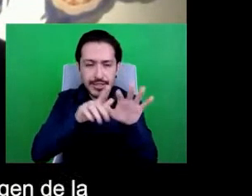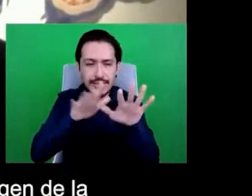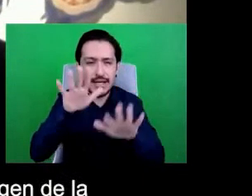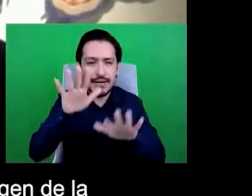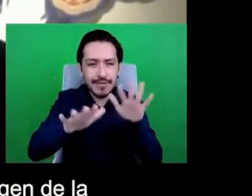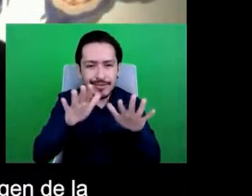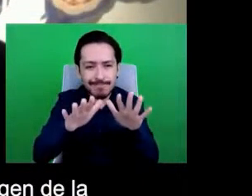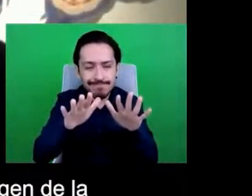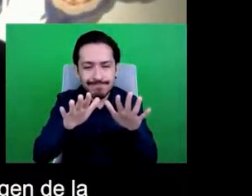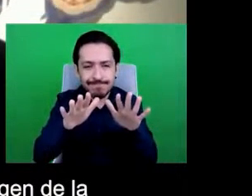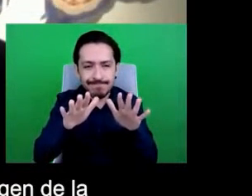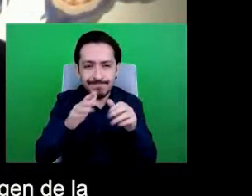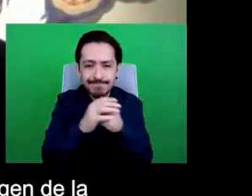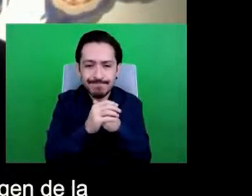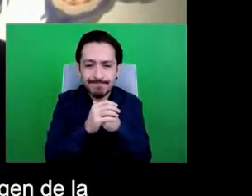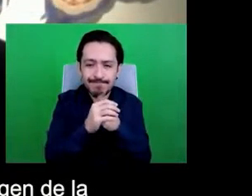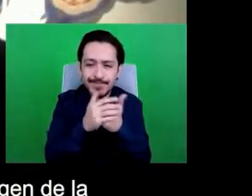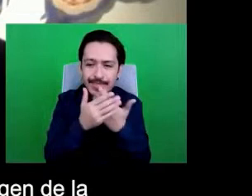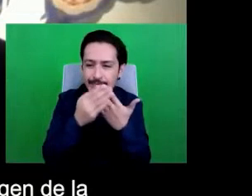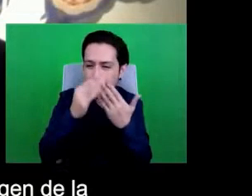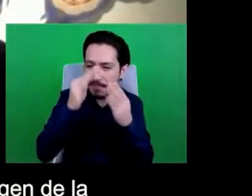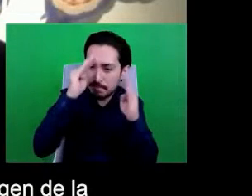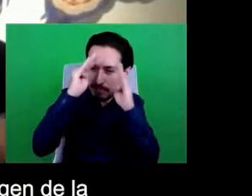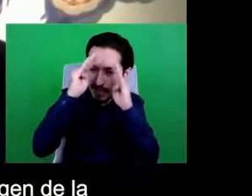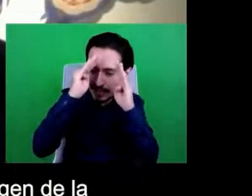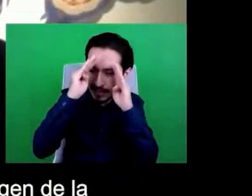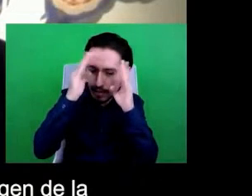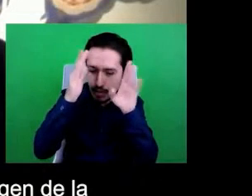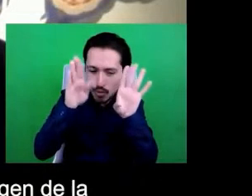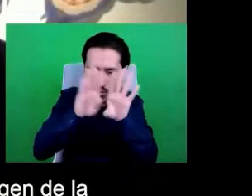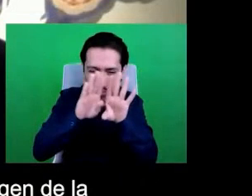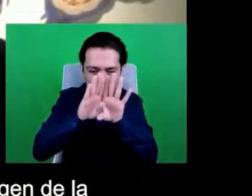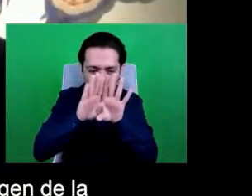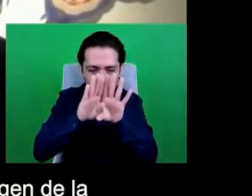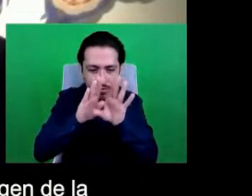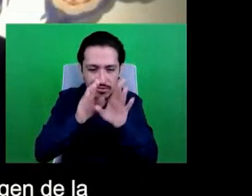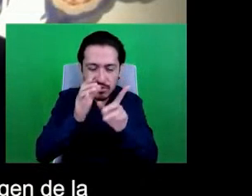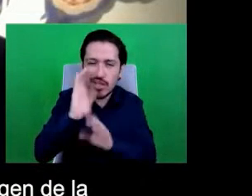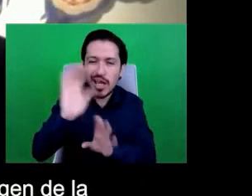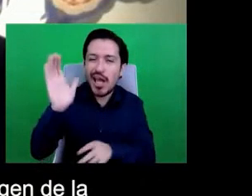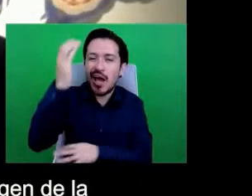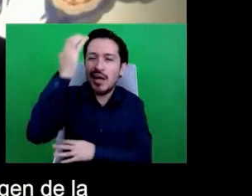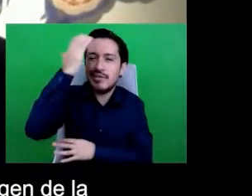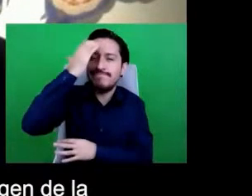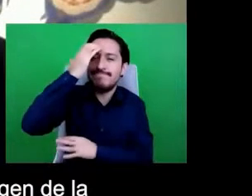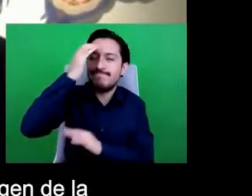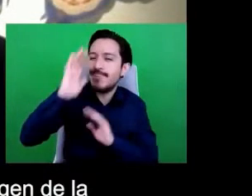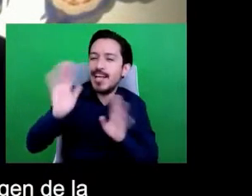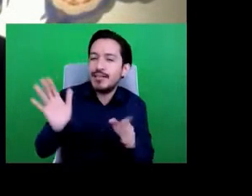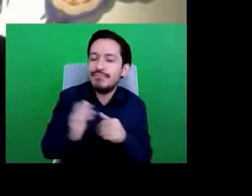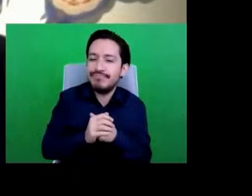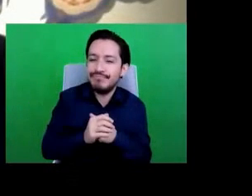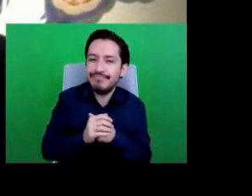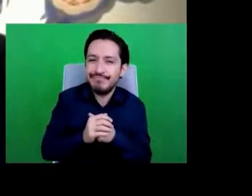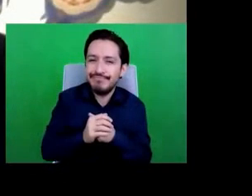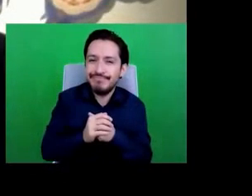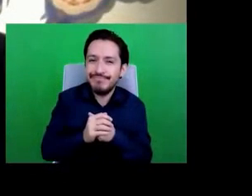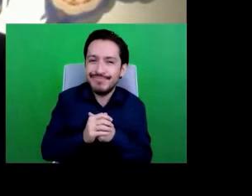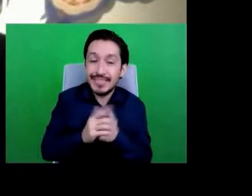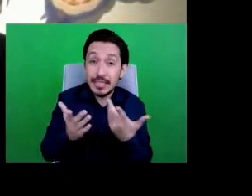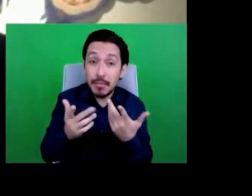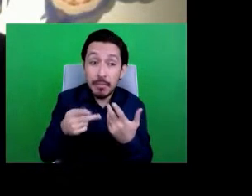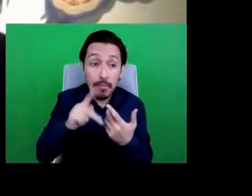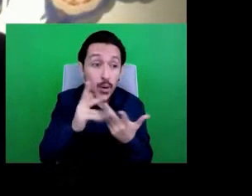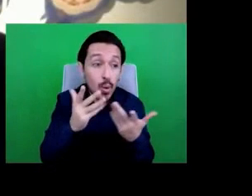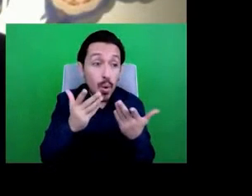en lo más conocido y que muchas veces las personas que están al margen de la sociedad, que tienen otros